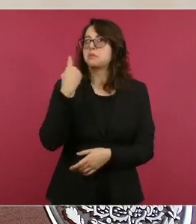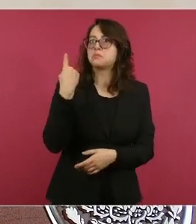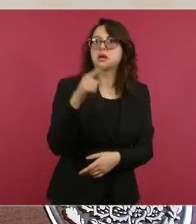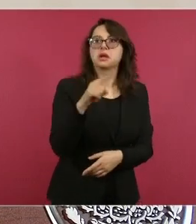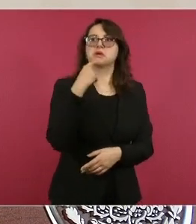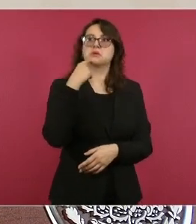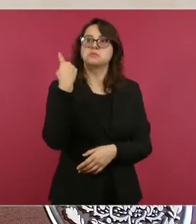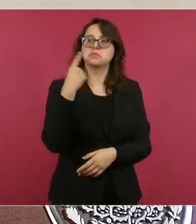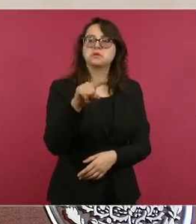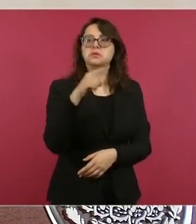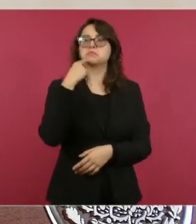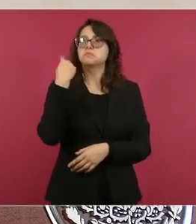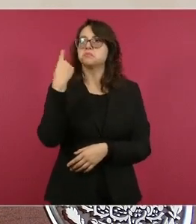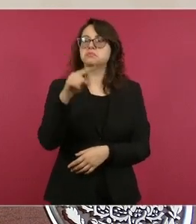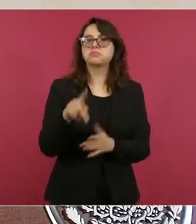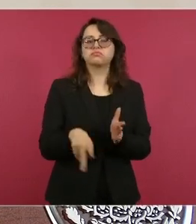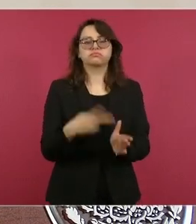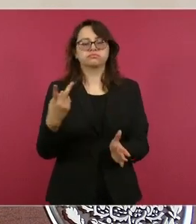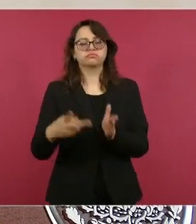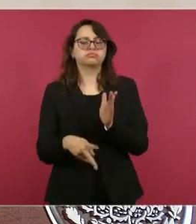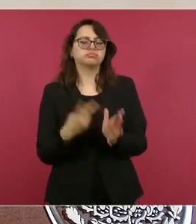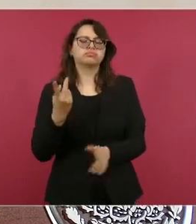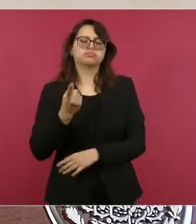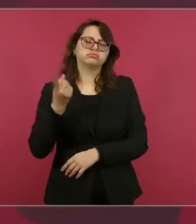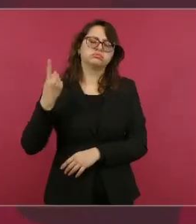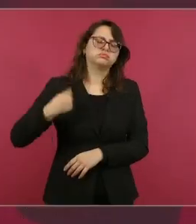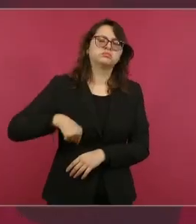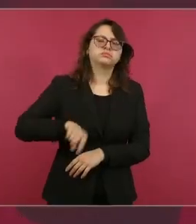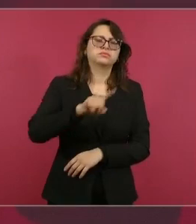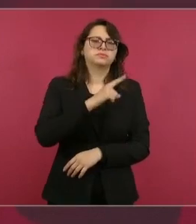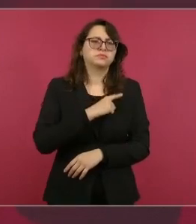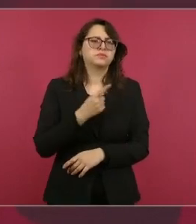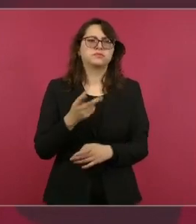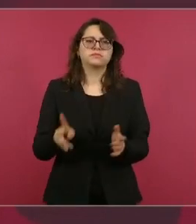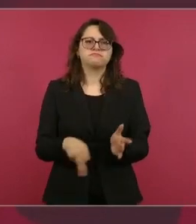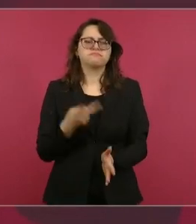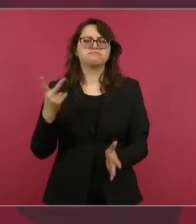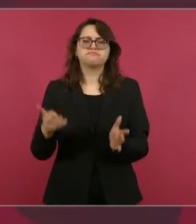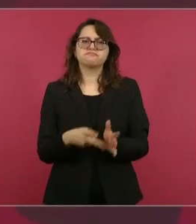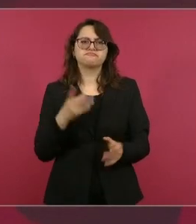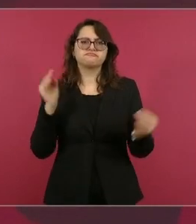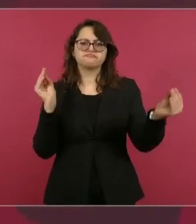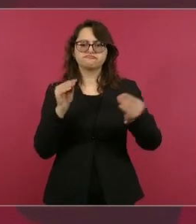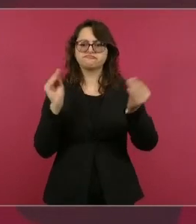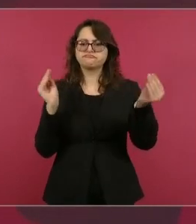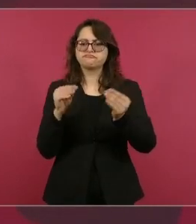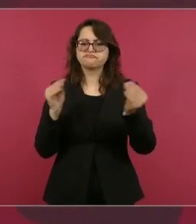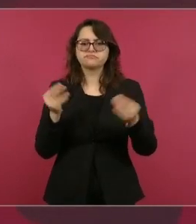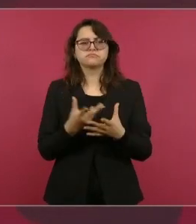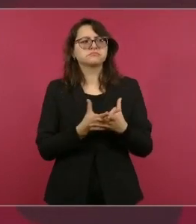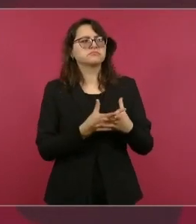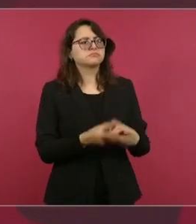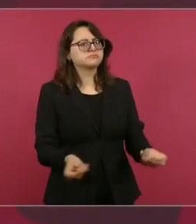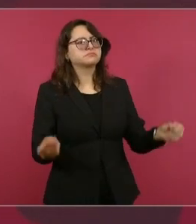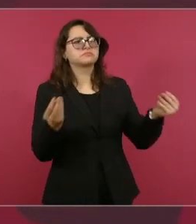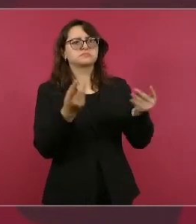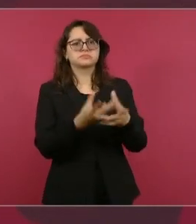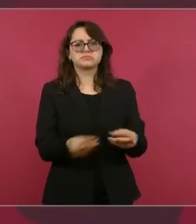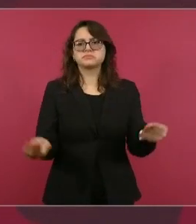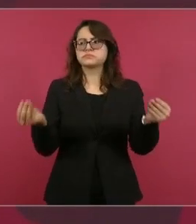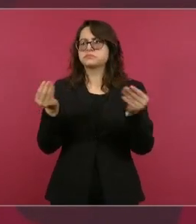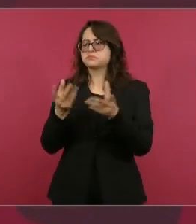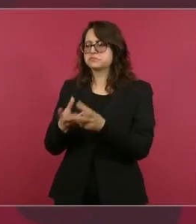Fíjense, por ejemplo, en el Tren Maya ya no tenemos amparos. Estamos hablando de